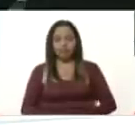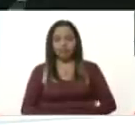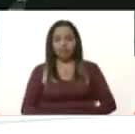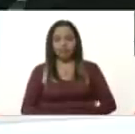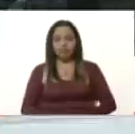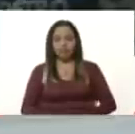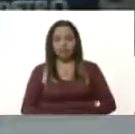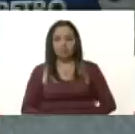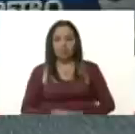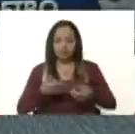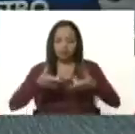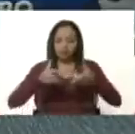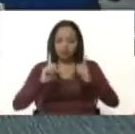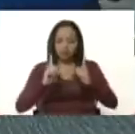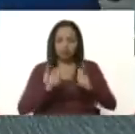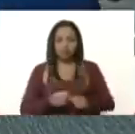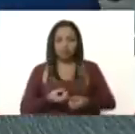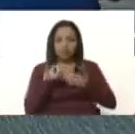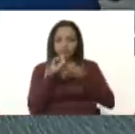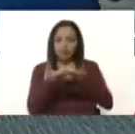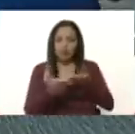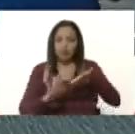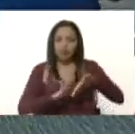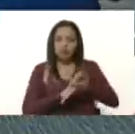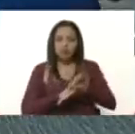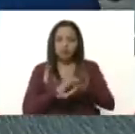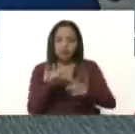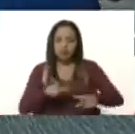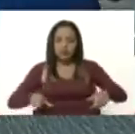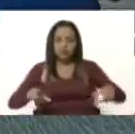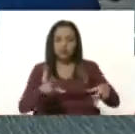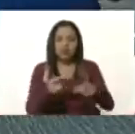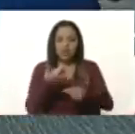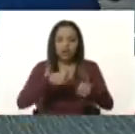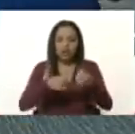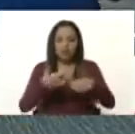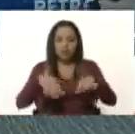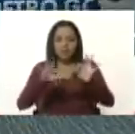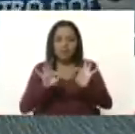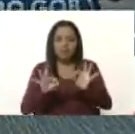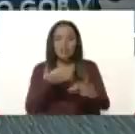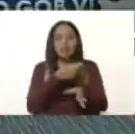Autorizar la declaración como zonas económicas especiales del petro,